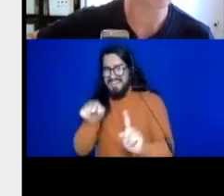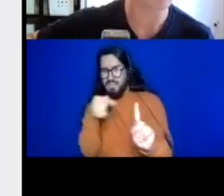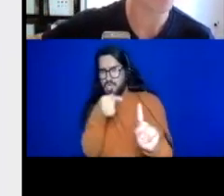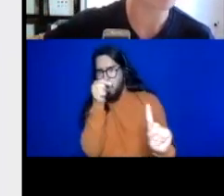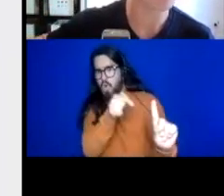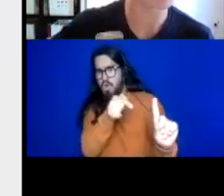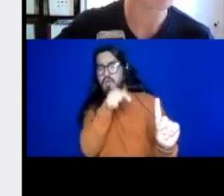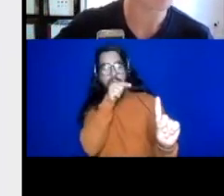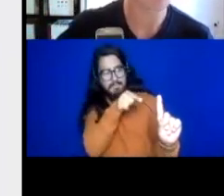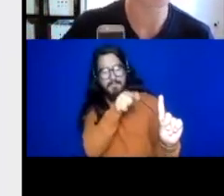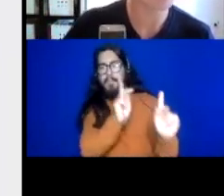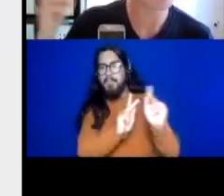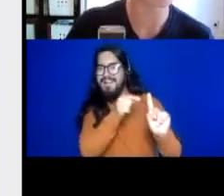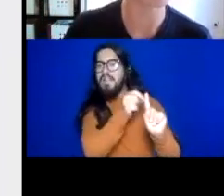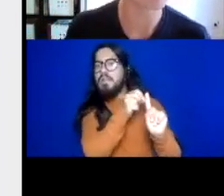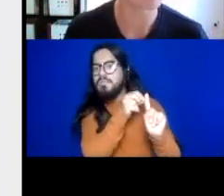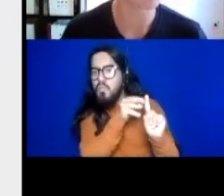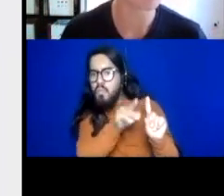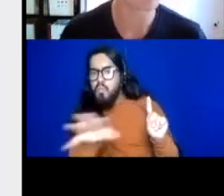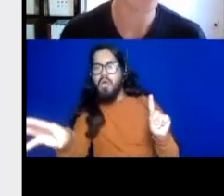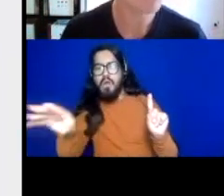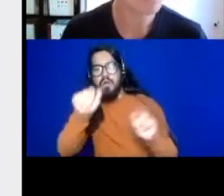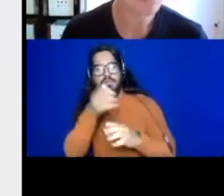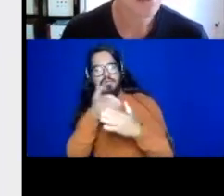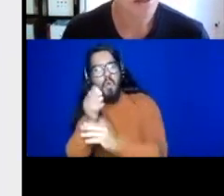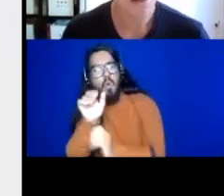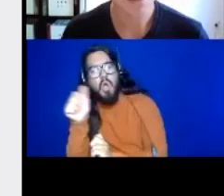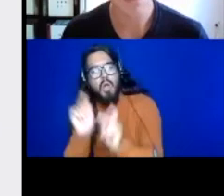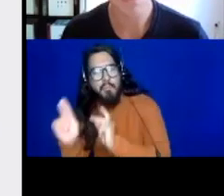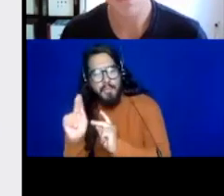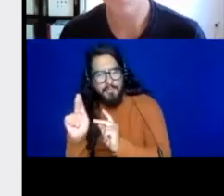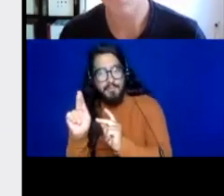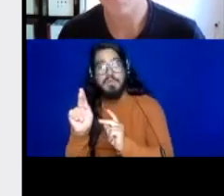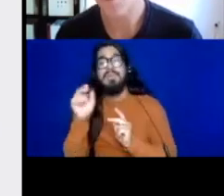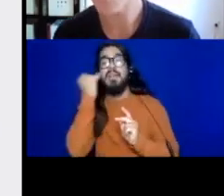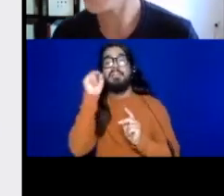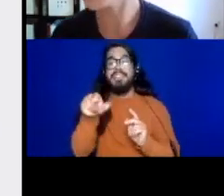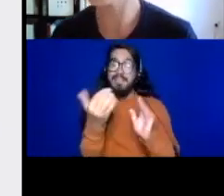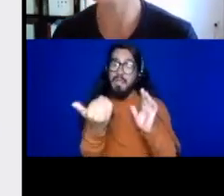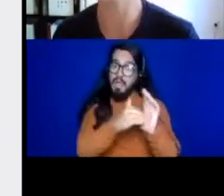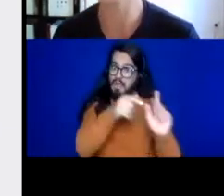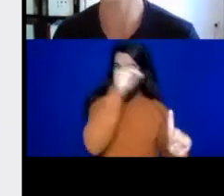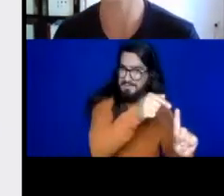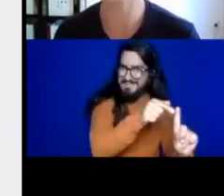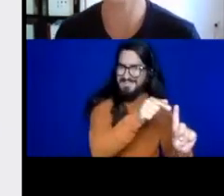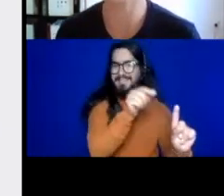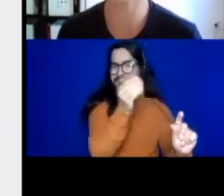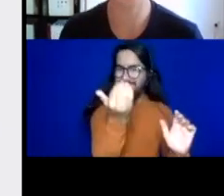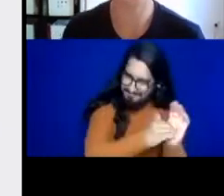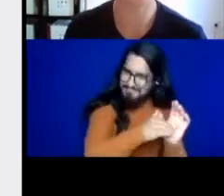redes sociales y compartes con otras personas los códigos, y puedes regenerar los